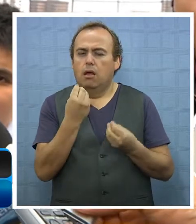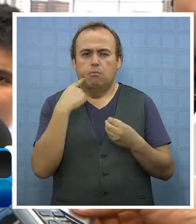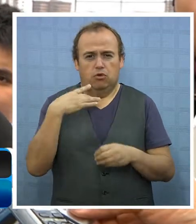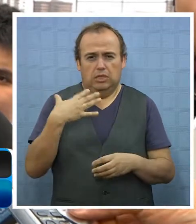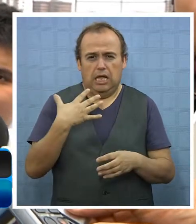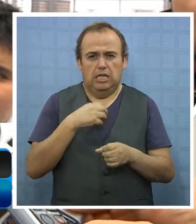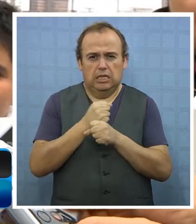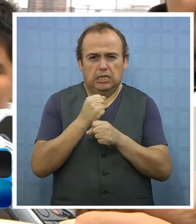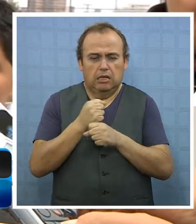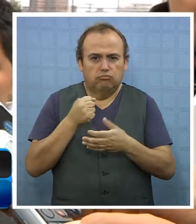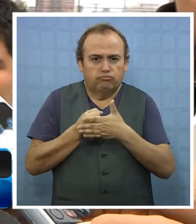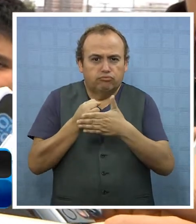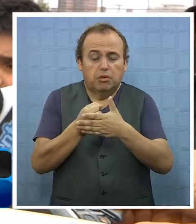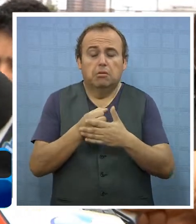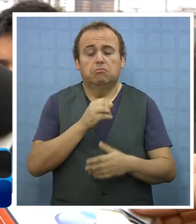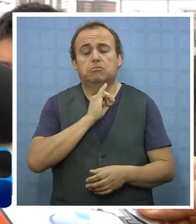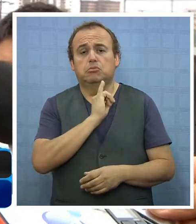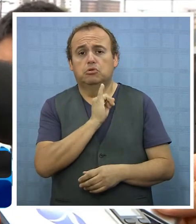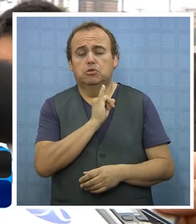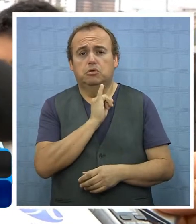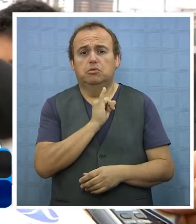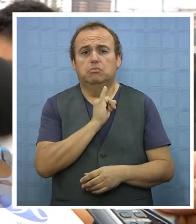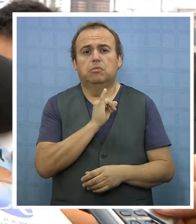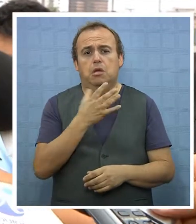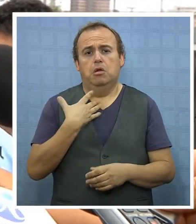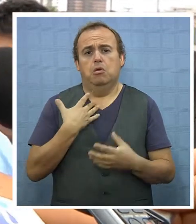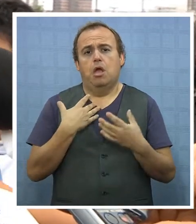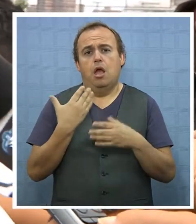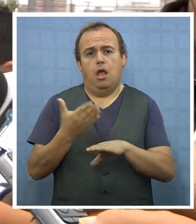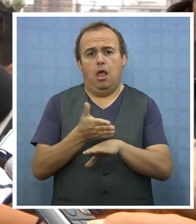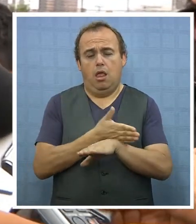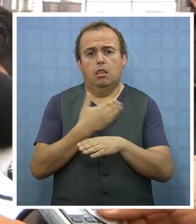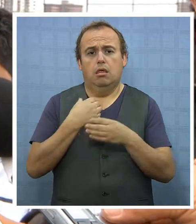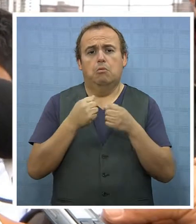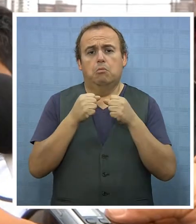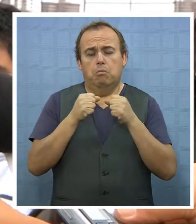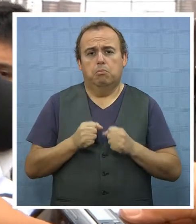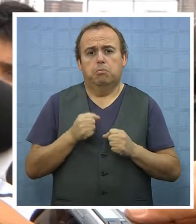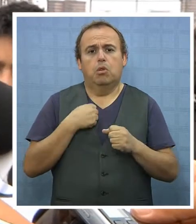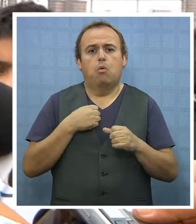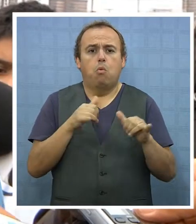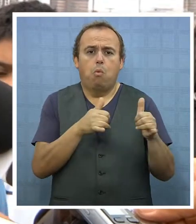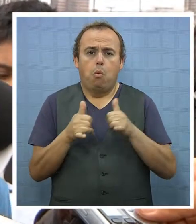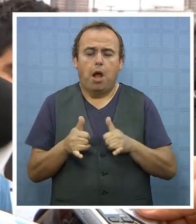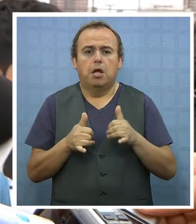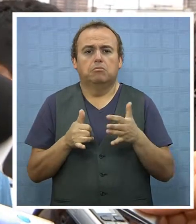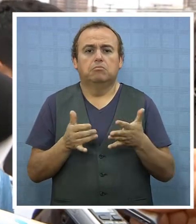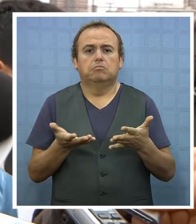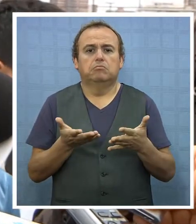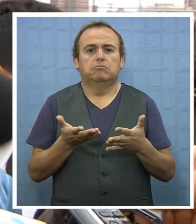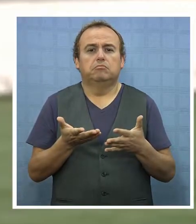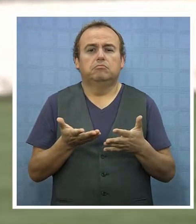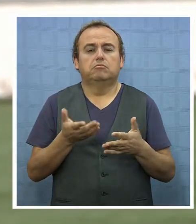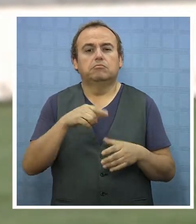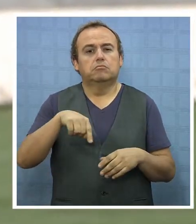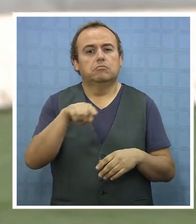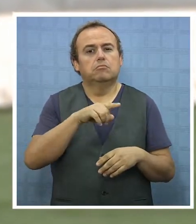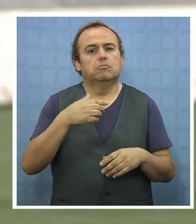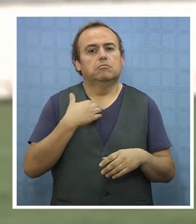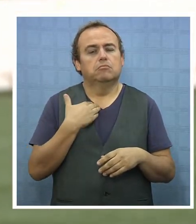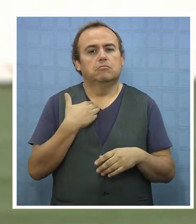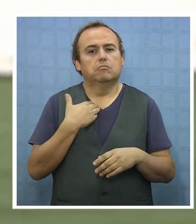Iquique. Sí, sí, tuve la posibilidad de jugarla un par de veces y bueno, era algo que